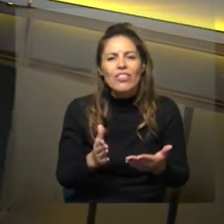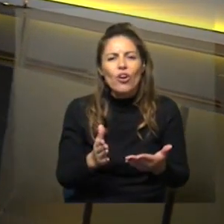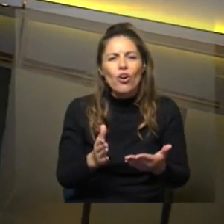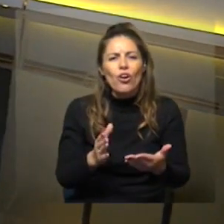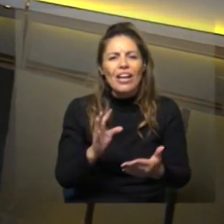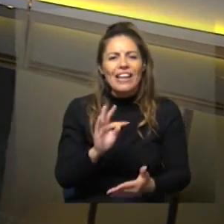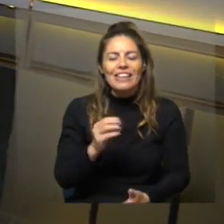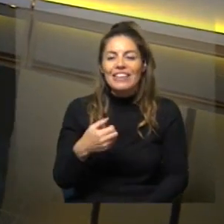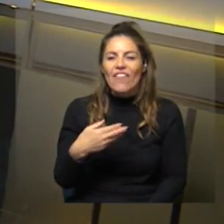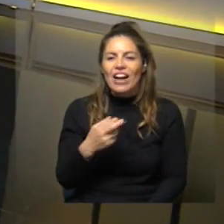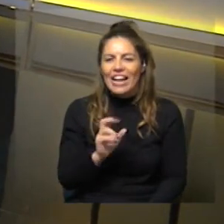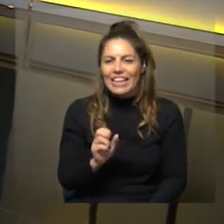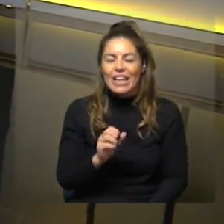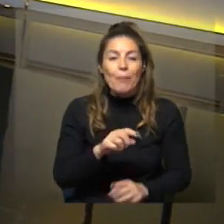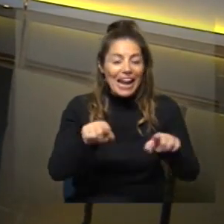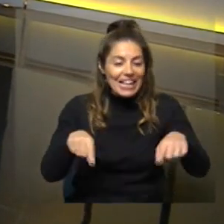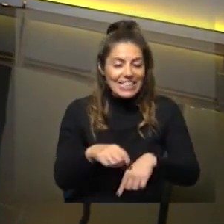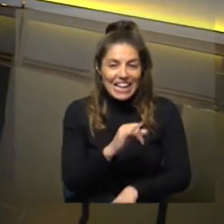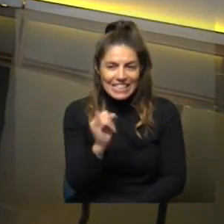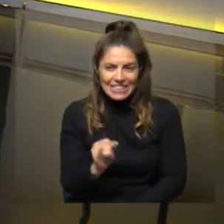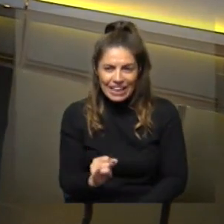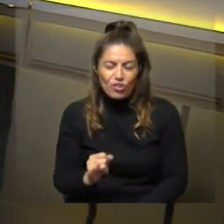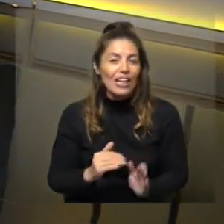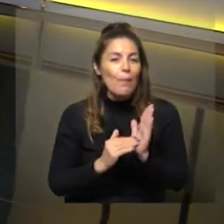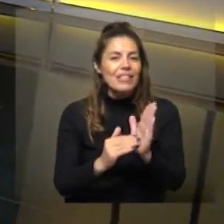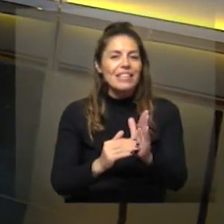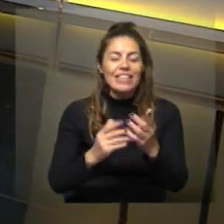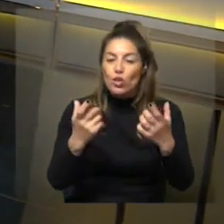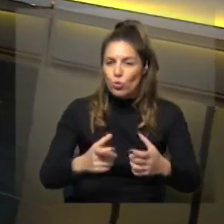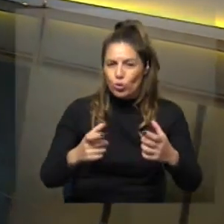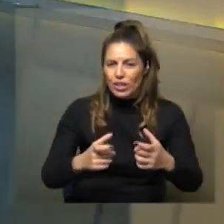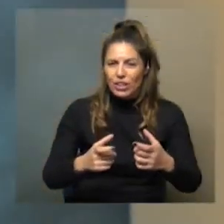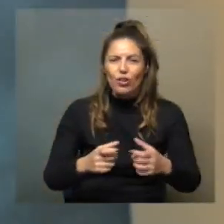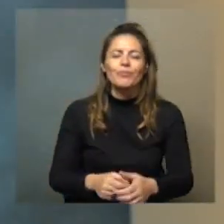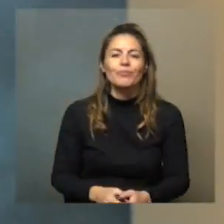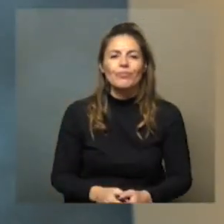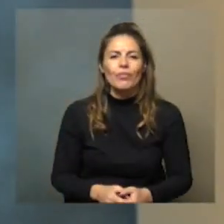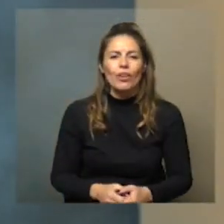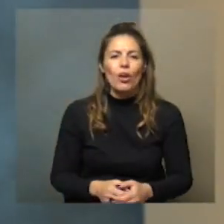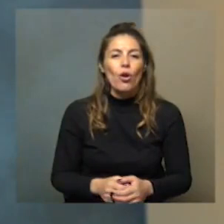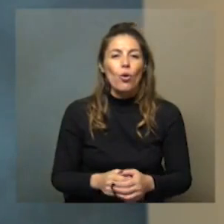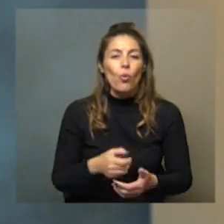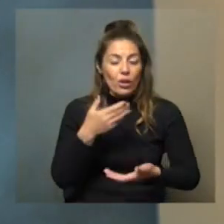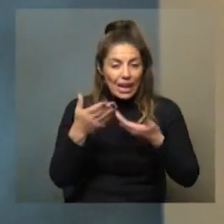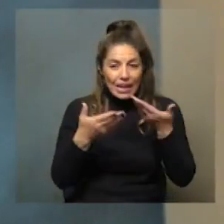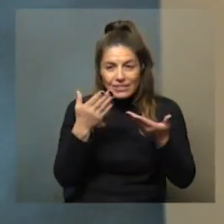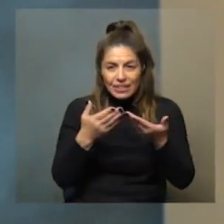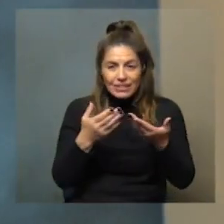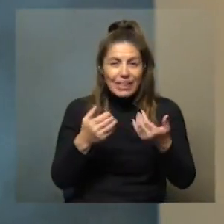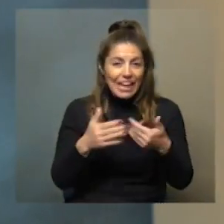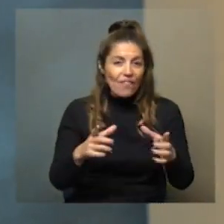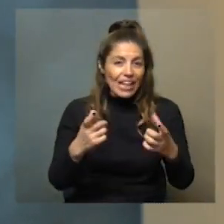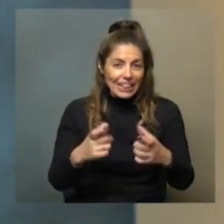Cardoso para la Sala Cita Rosa. Presenta estás en su todo, disco. Jorge. Sí, sí, tenemos el tema que abre el disco, es una colaboración con él, estoy